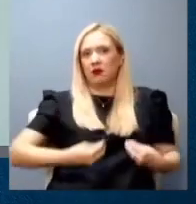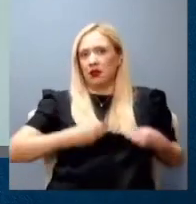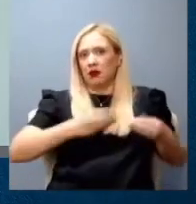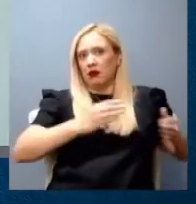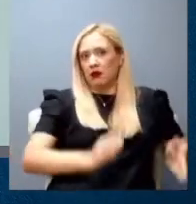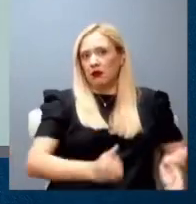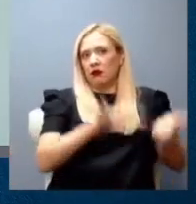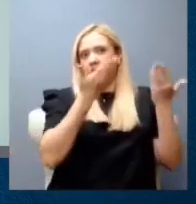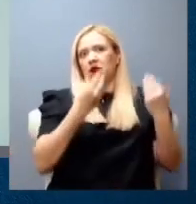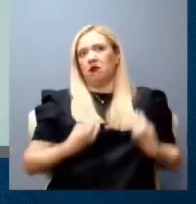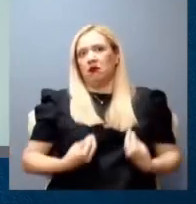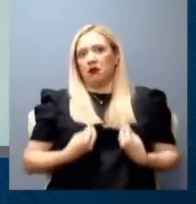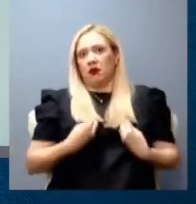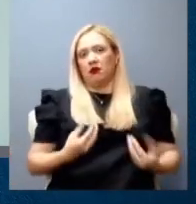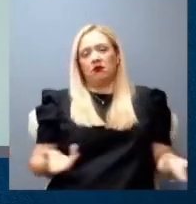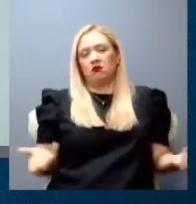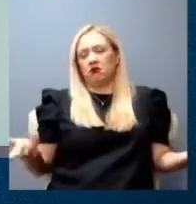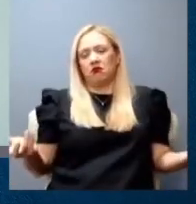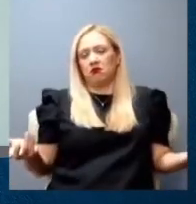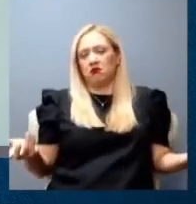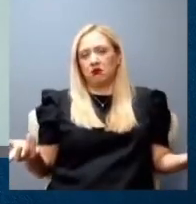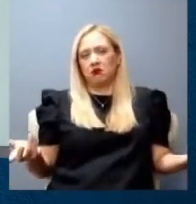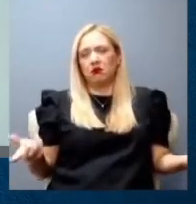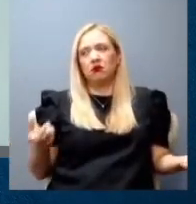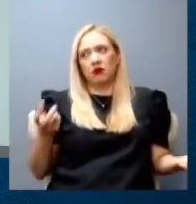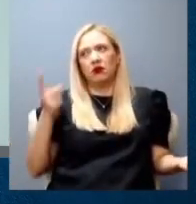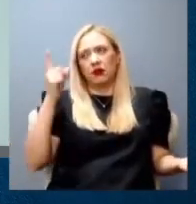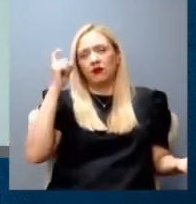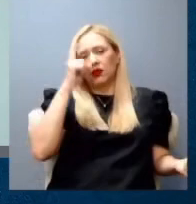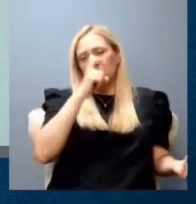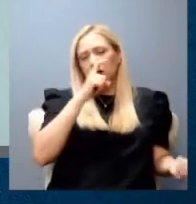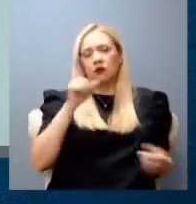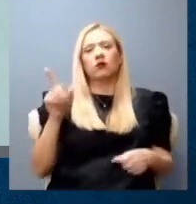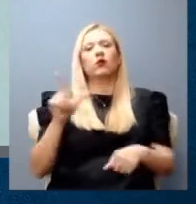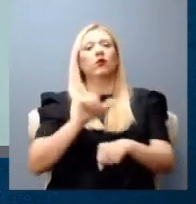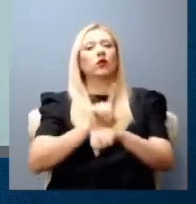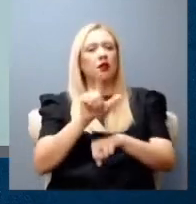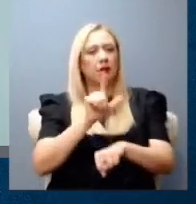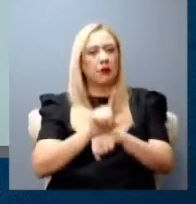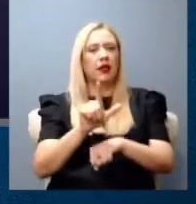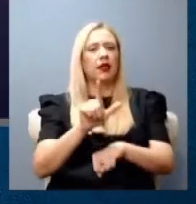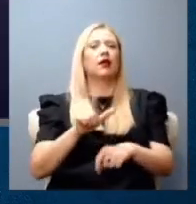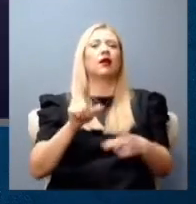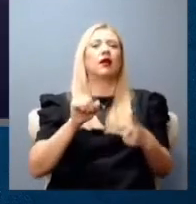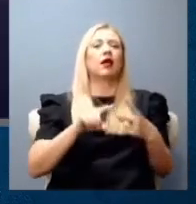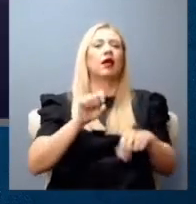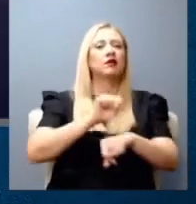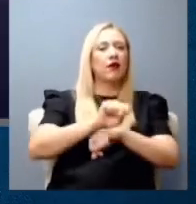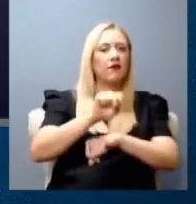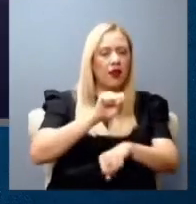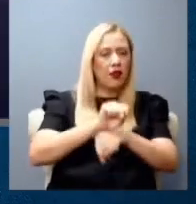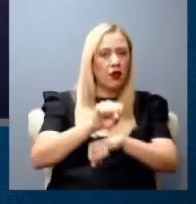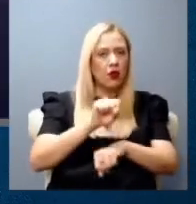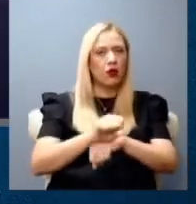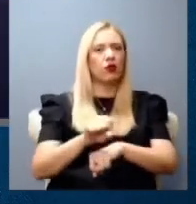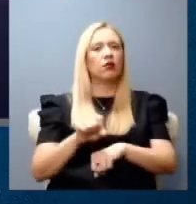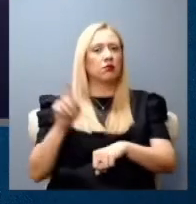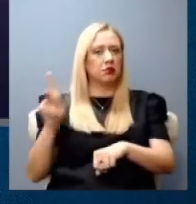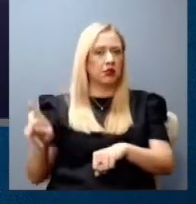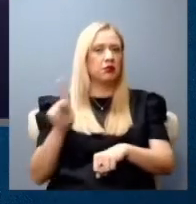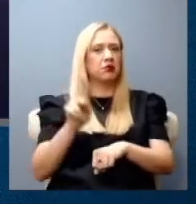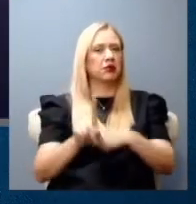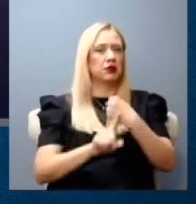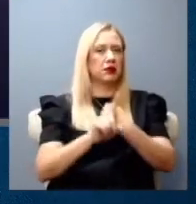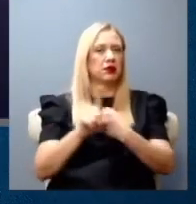darle nombre y para poder salir de ello. Entonces, Guatemala, El Salvador han tenido casos similares en cuestiones de los